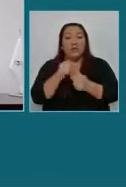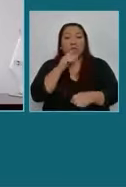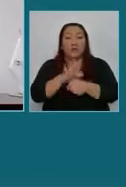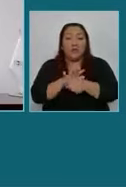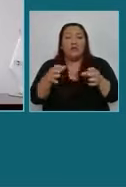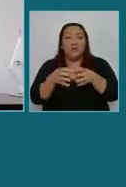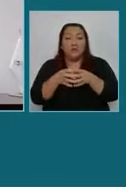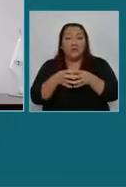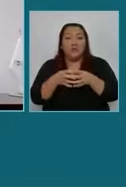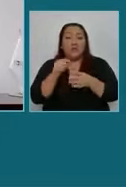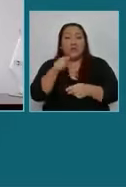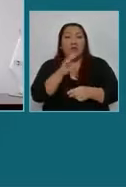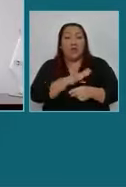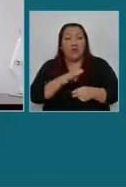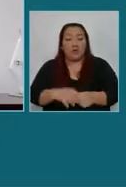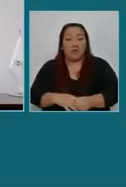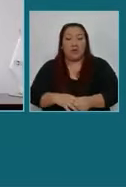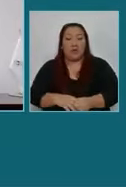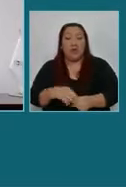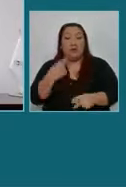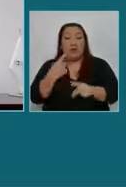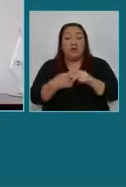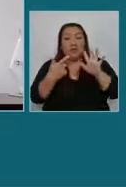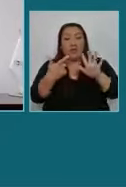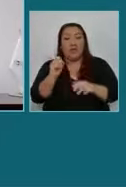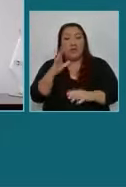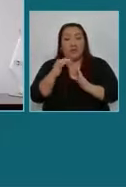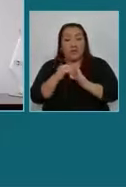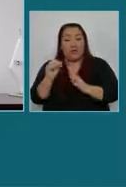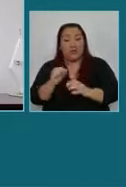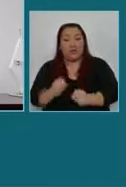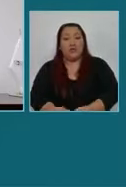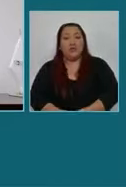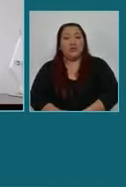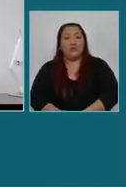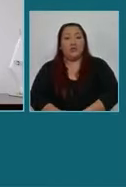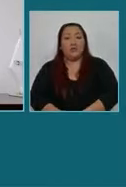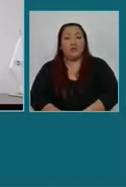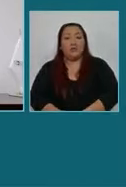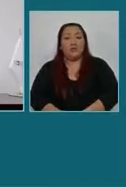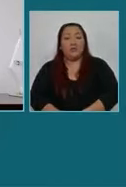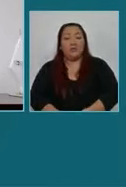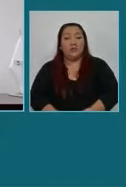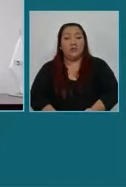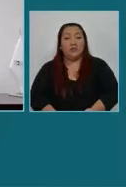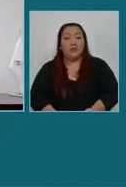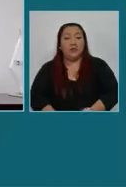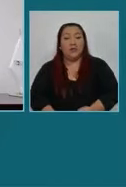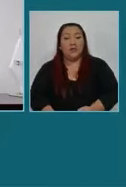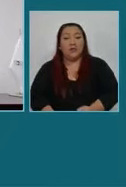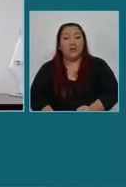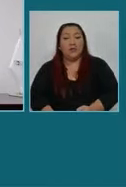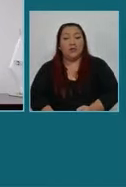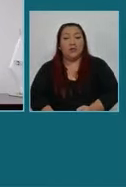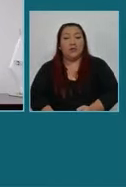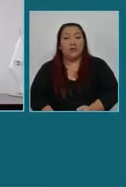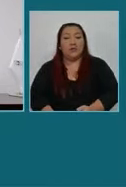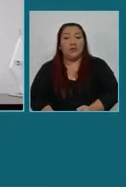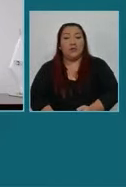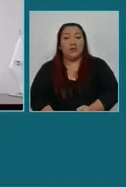compromiso de capital del Estado por 70 millones de soles. La finalidad principal de este fondo es